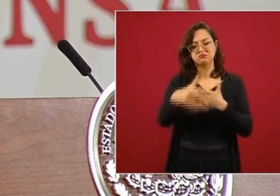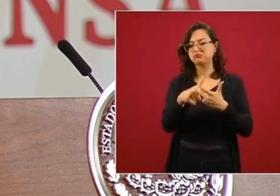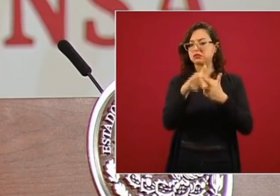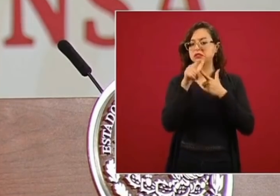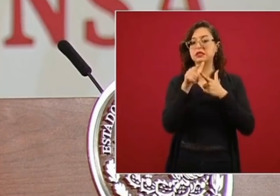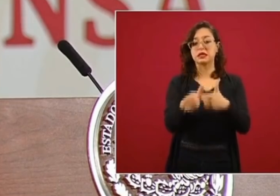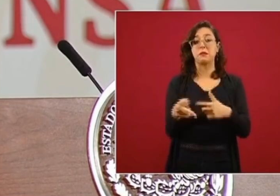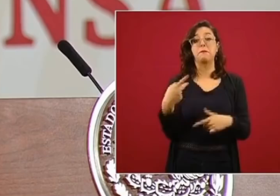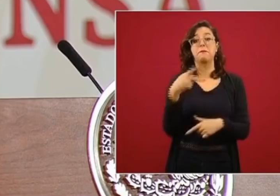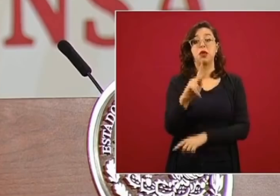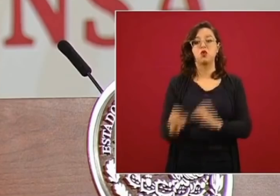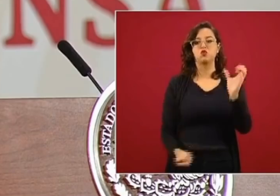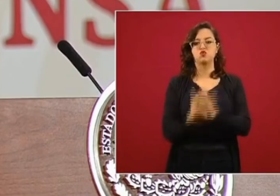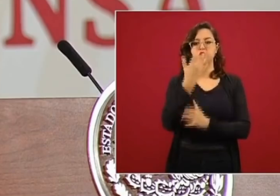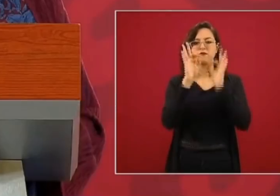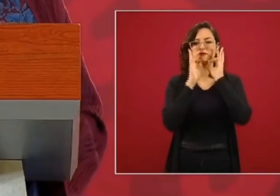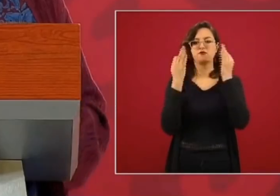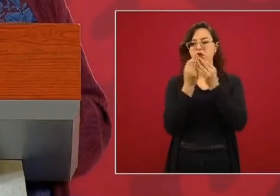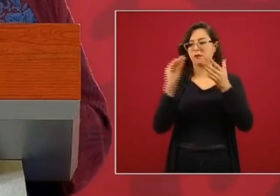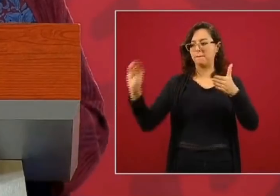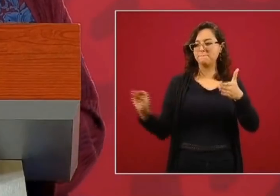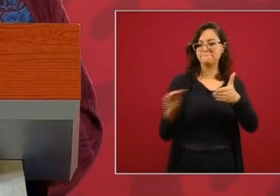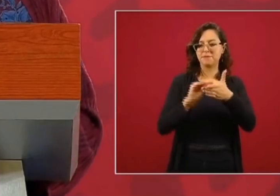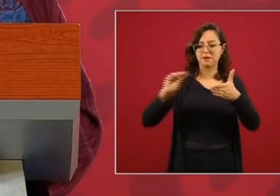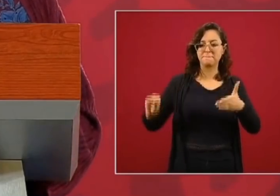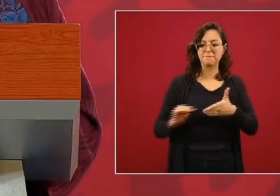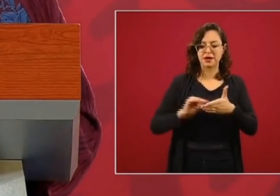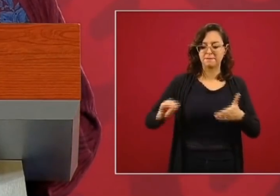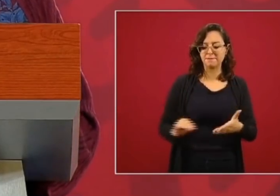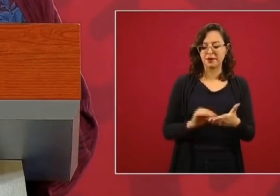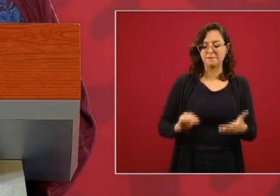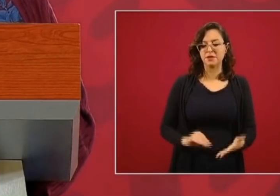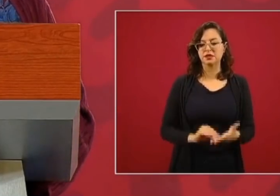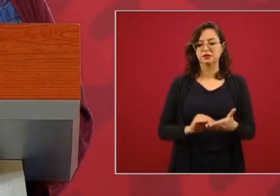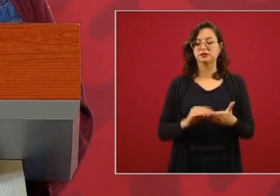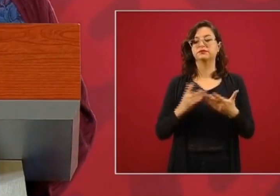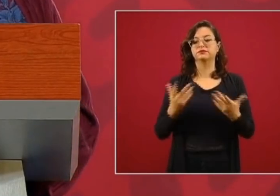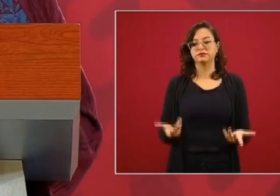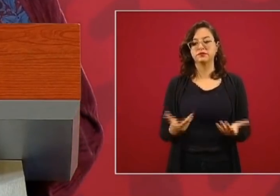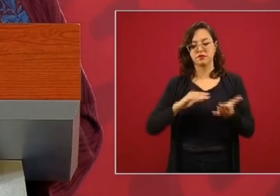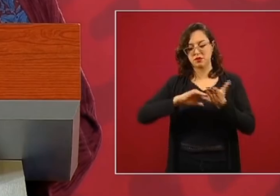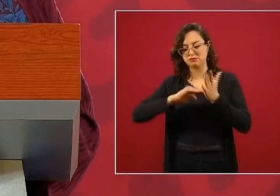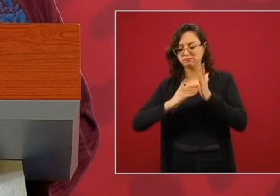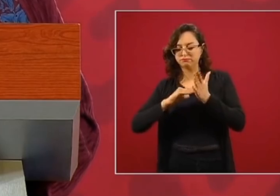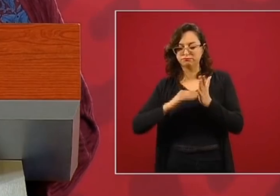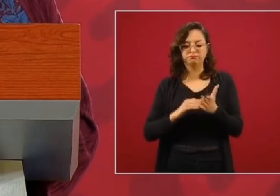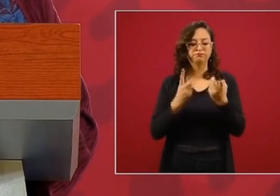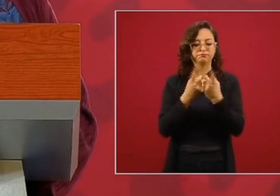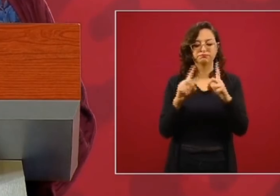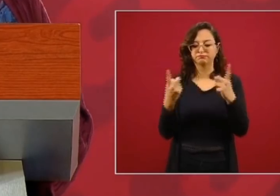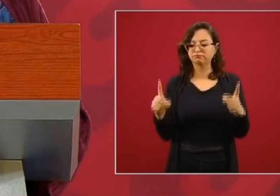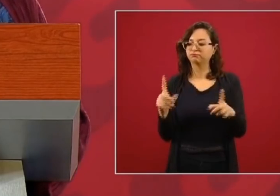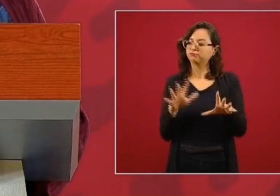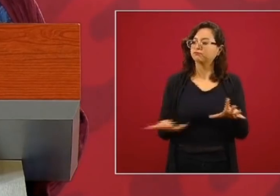que son muy importantes y alinean este tratado comercial con la estrategia de desarrollo y